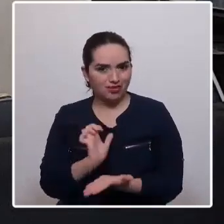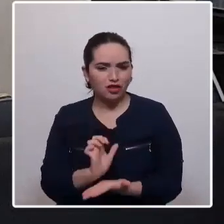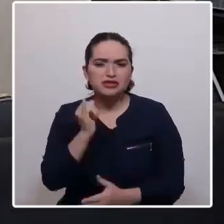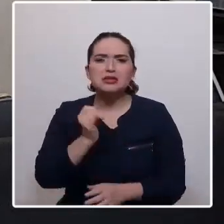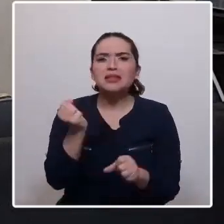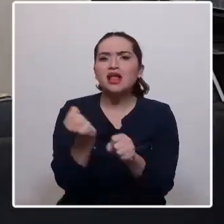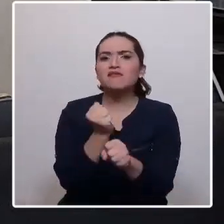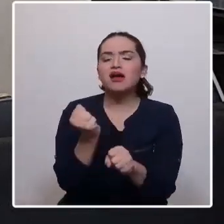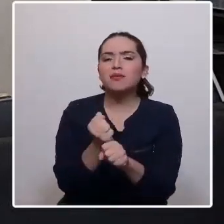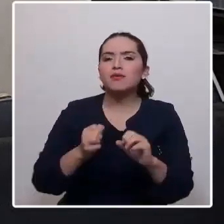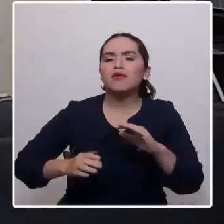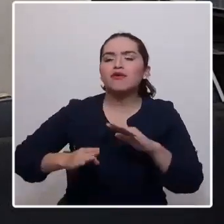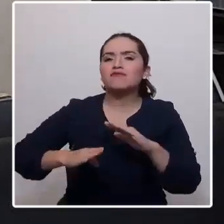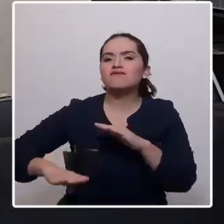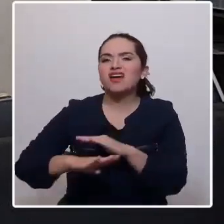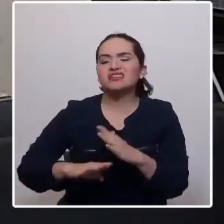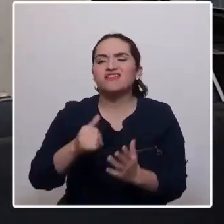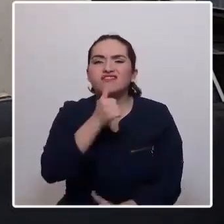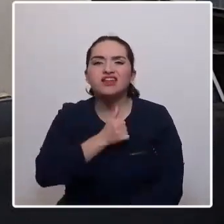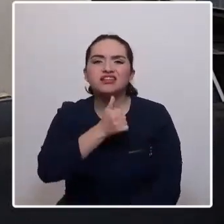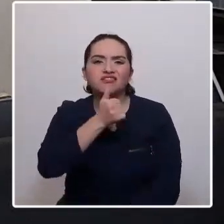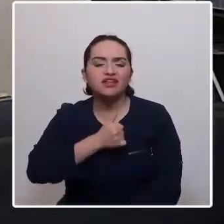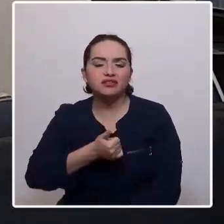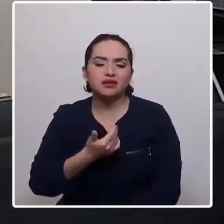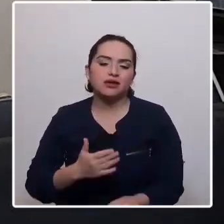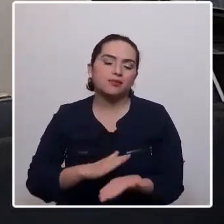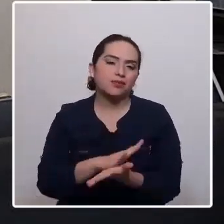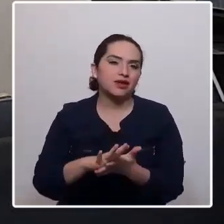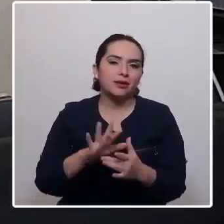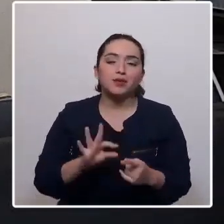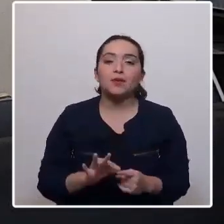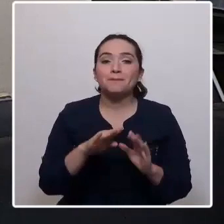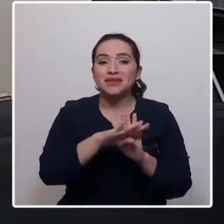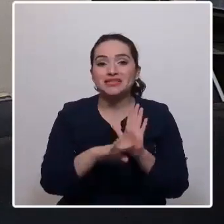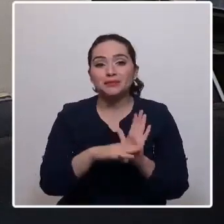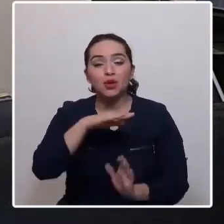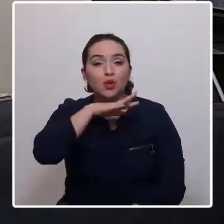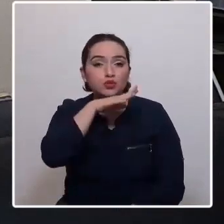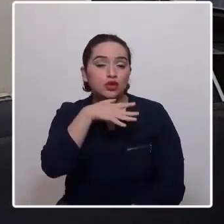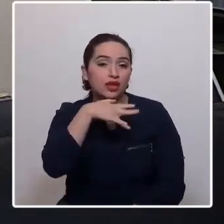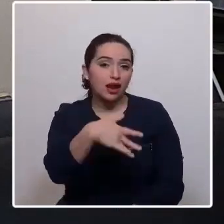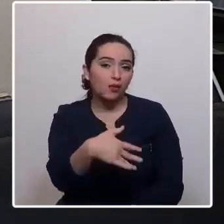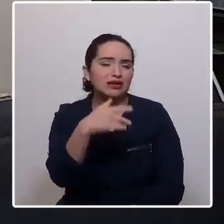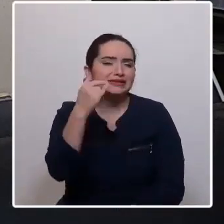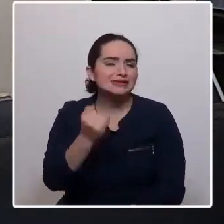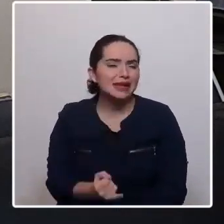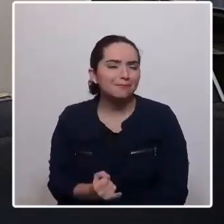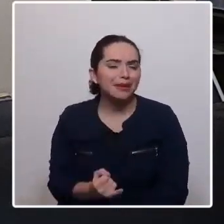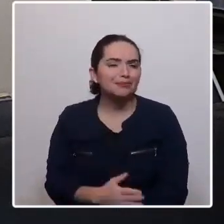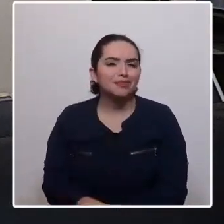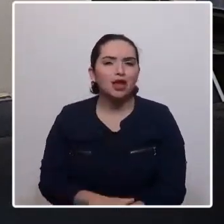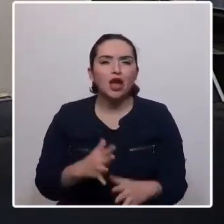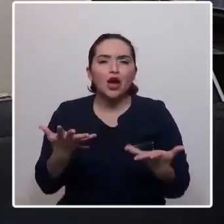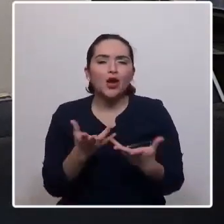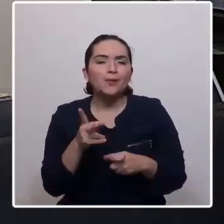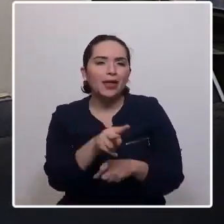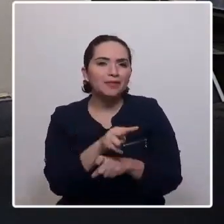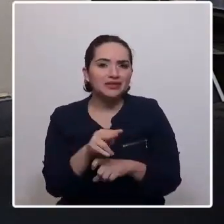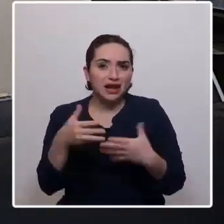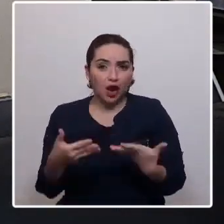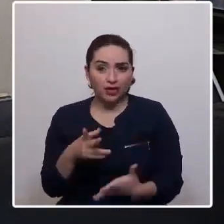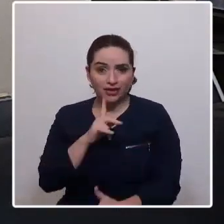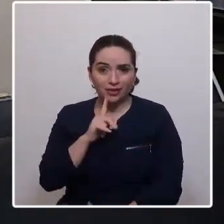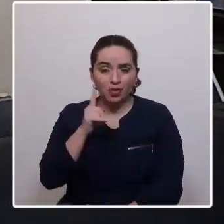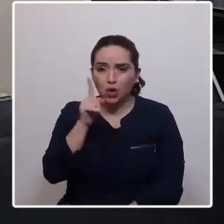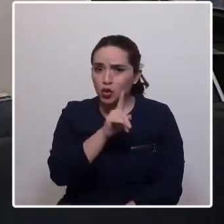base desde las carencias. Por ejemplo, cuando hablamos del ciclo ideológico y del uso del agua, siempre miramos de cómo vamos a administrar lo que hoy día tenemos, pero no